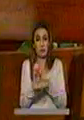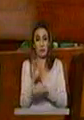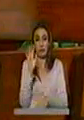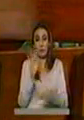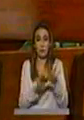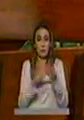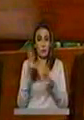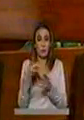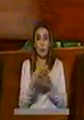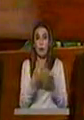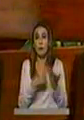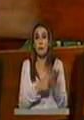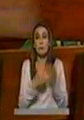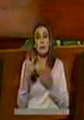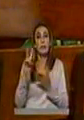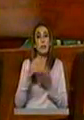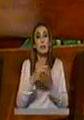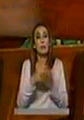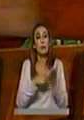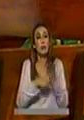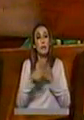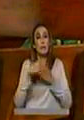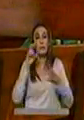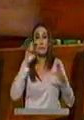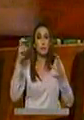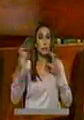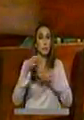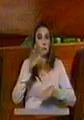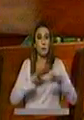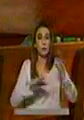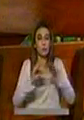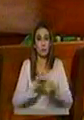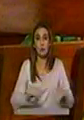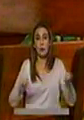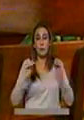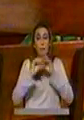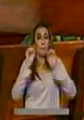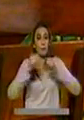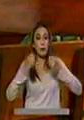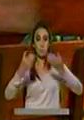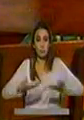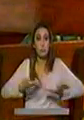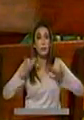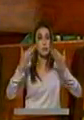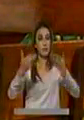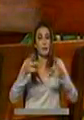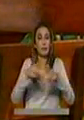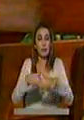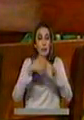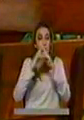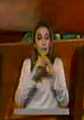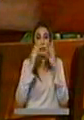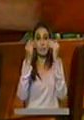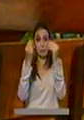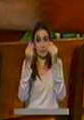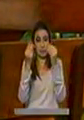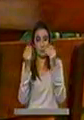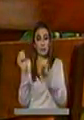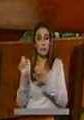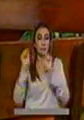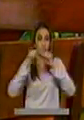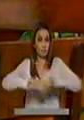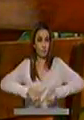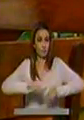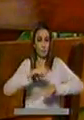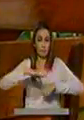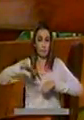propio Ministerio de Turismo y el Banco del Instituto Ecuatoriano de Seguridad Social para poder entregar créditos quirografarios para que sean sobre